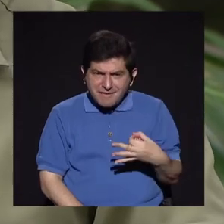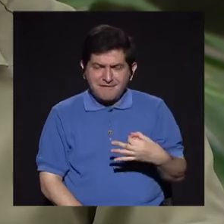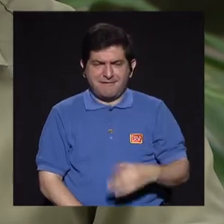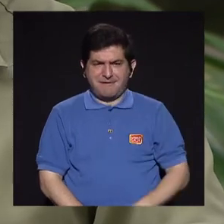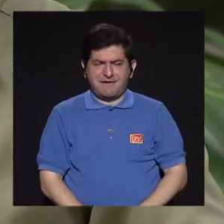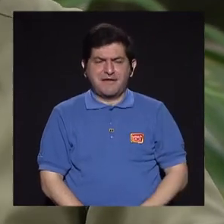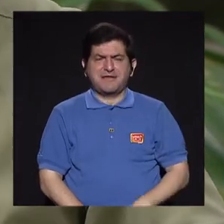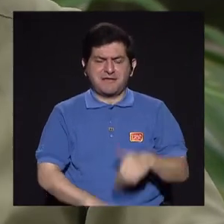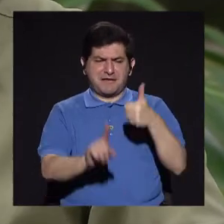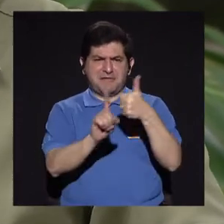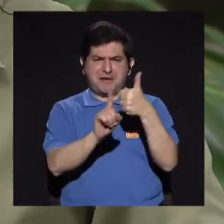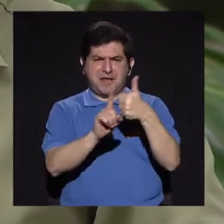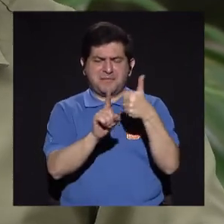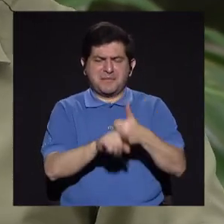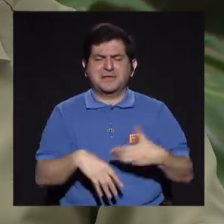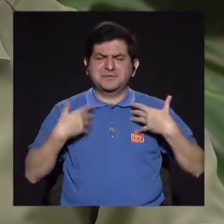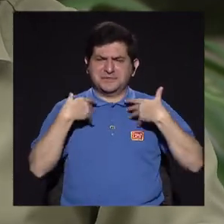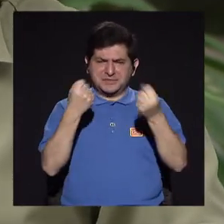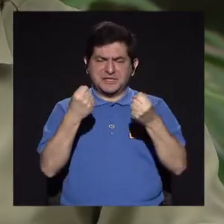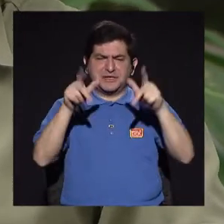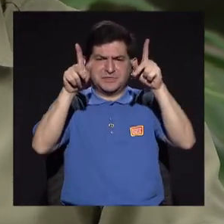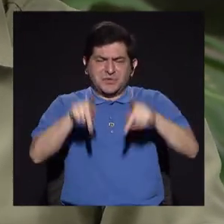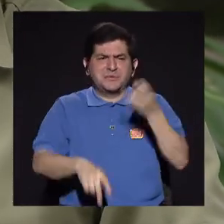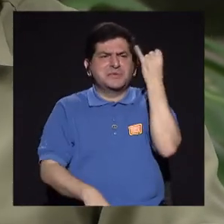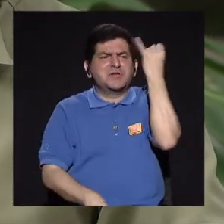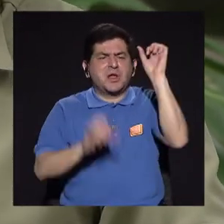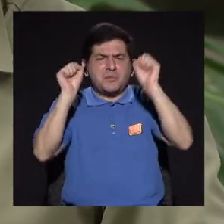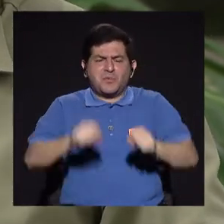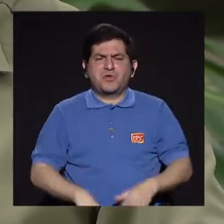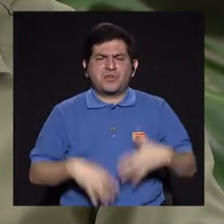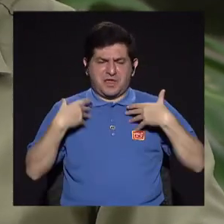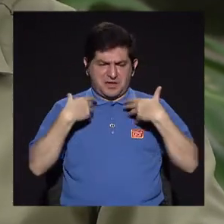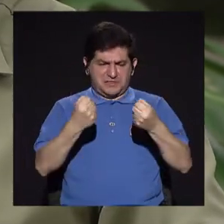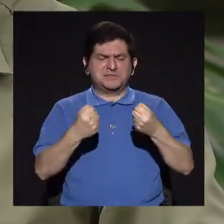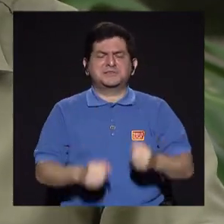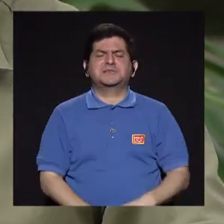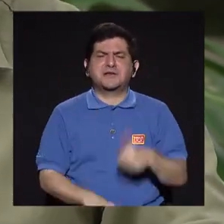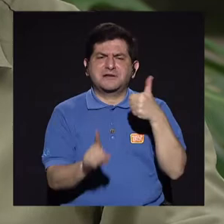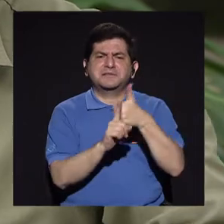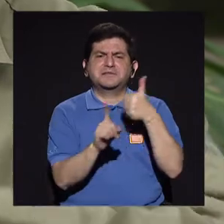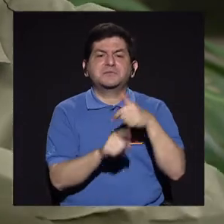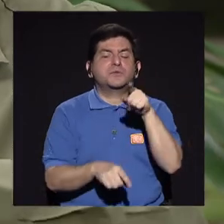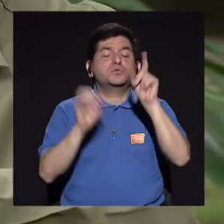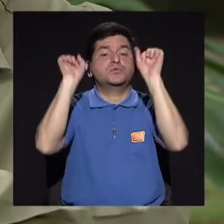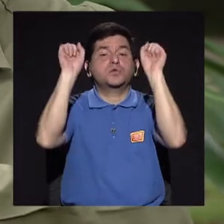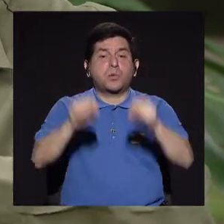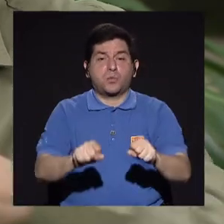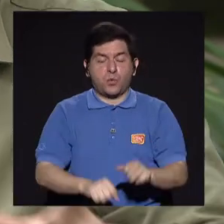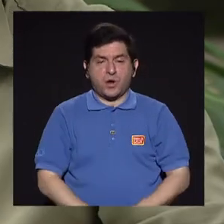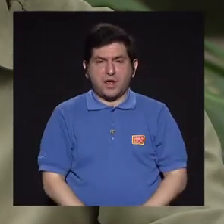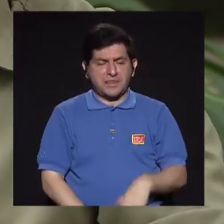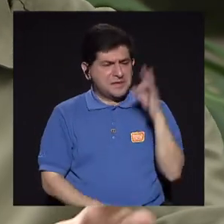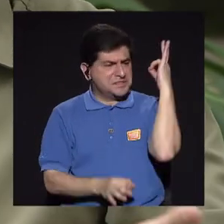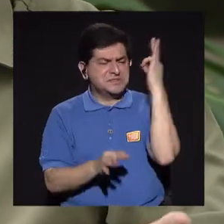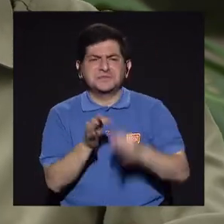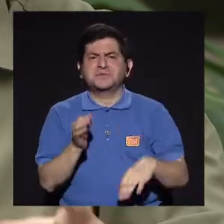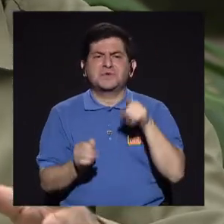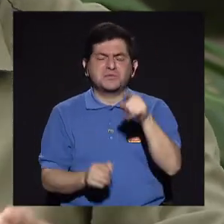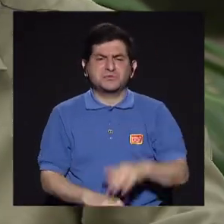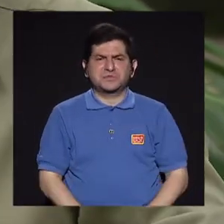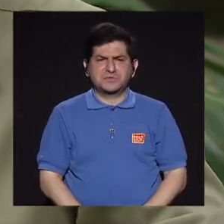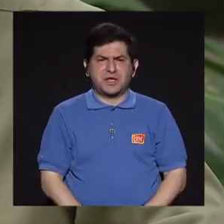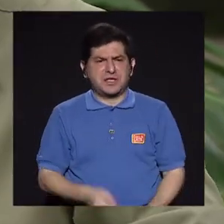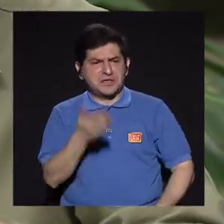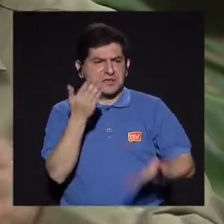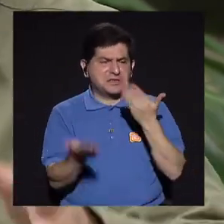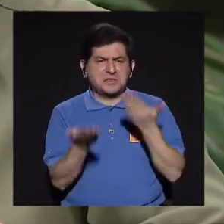por la propia sanación y le daba a la persona la idea de que podía sanar por sí mismo. En este sentido, usted puede, esto es tan sencillo como que usted puede